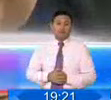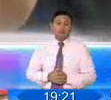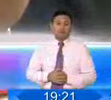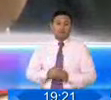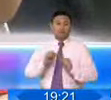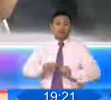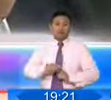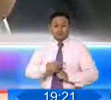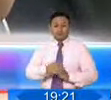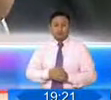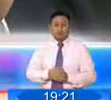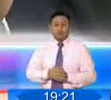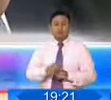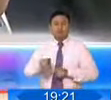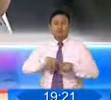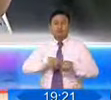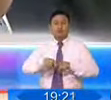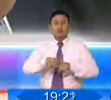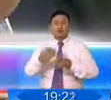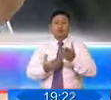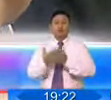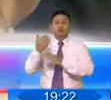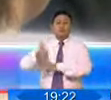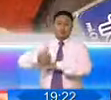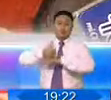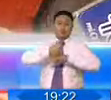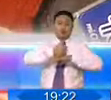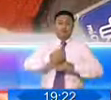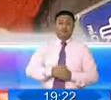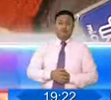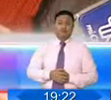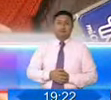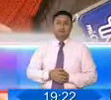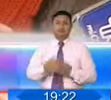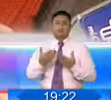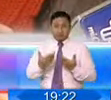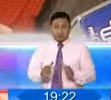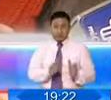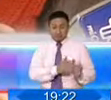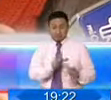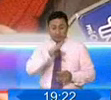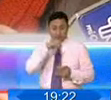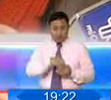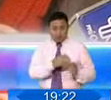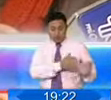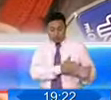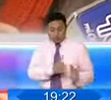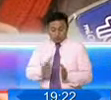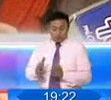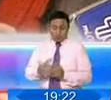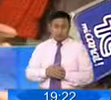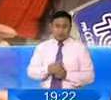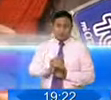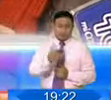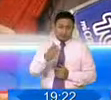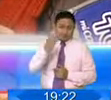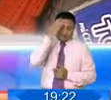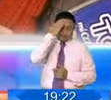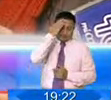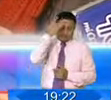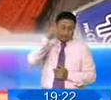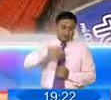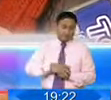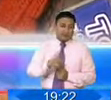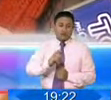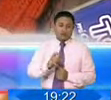se alista ya los concursos para designar a las nuevas autoridades. Estamos ya organizándonos internamente. Ustedes comprenderán que se requiere